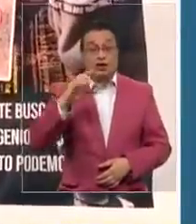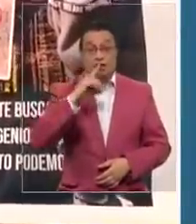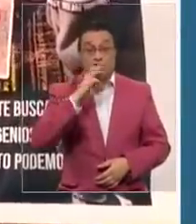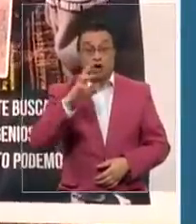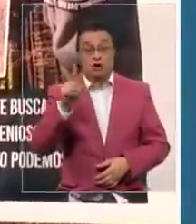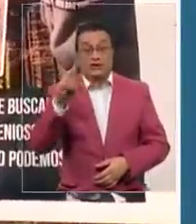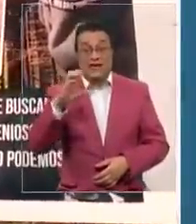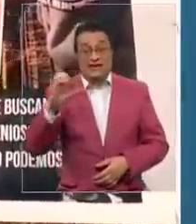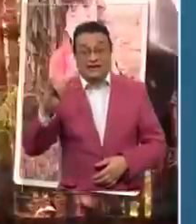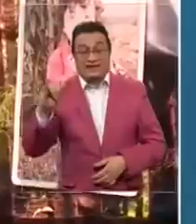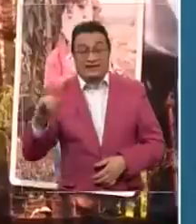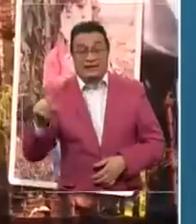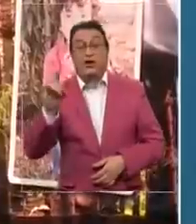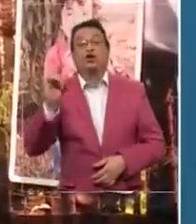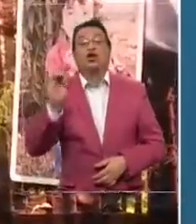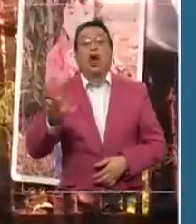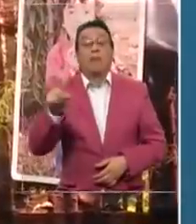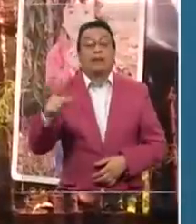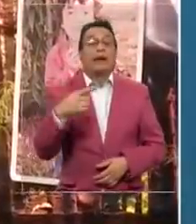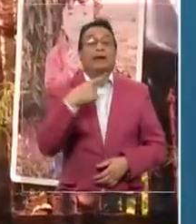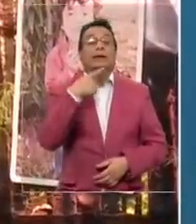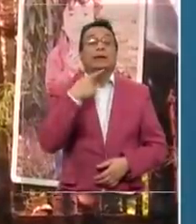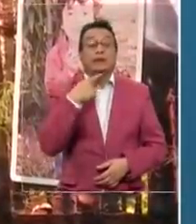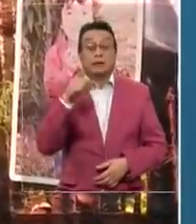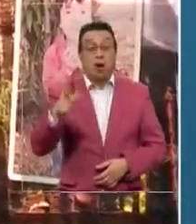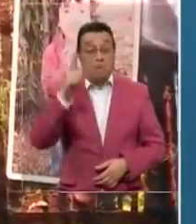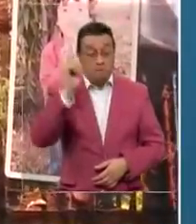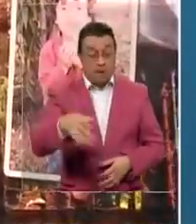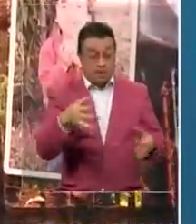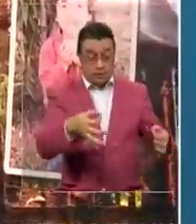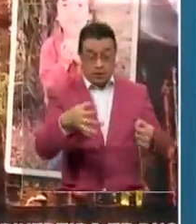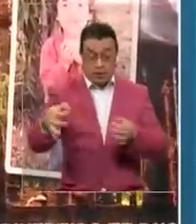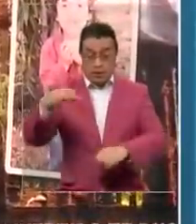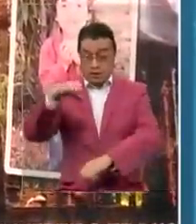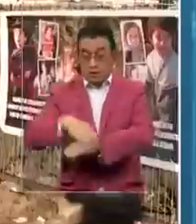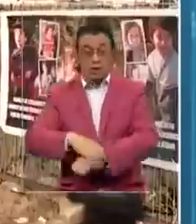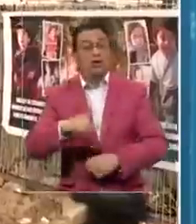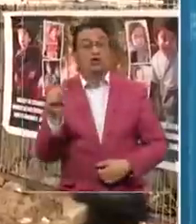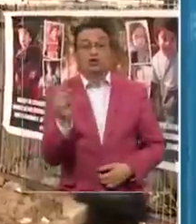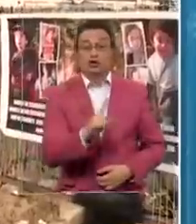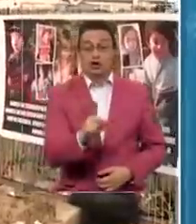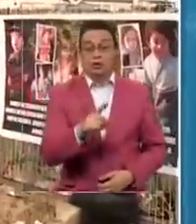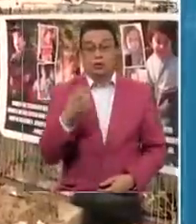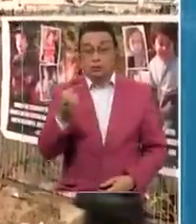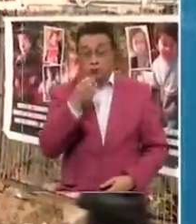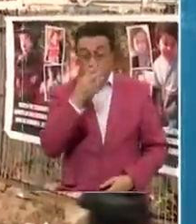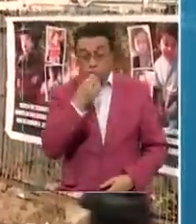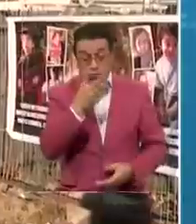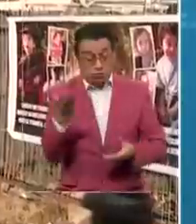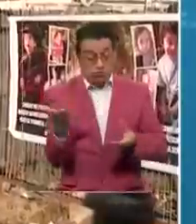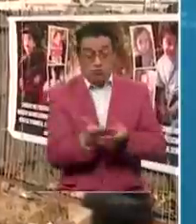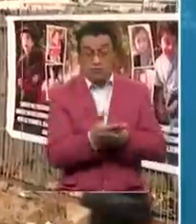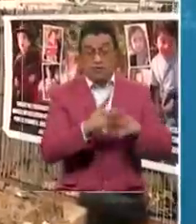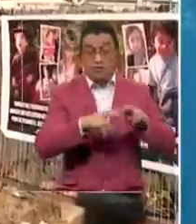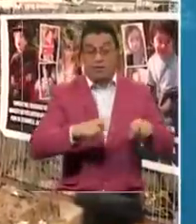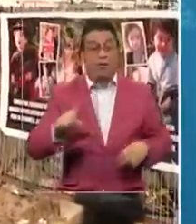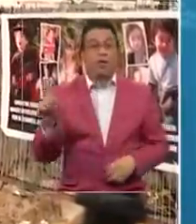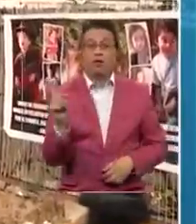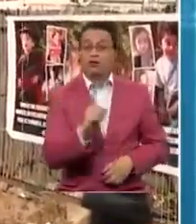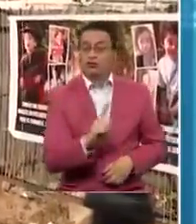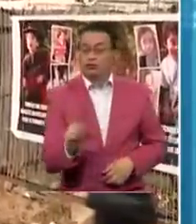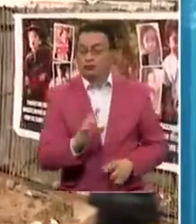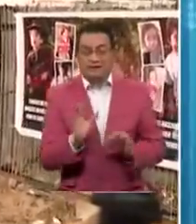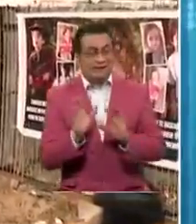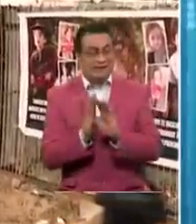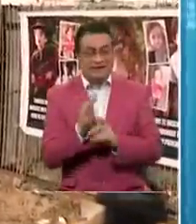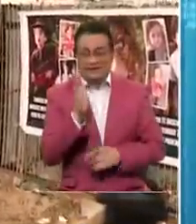es solo una persona de interés, él no tiene orden de detención. Tampoco su declaración está en una carpeta investigativa como había trascendido.